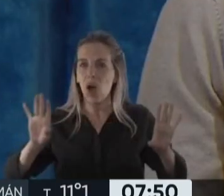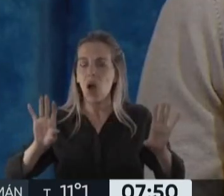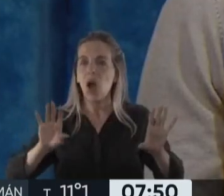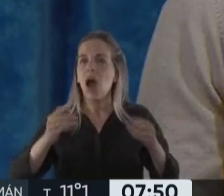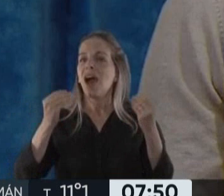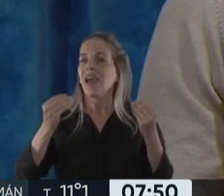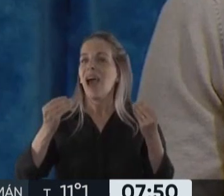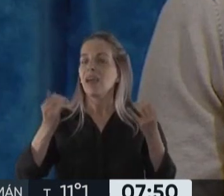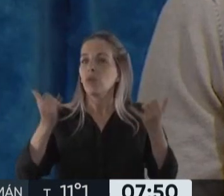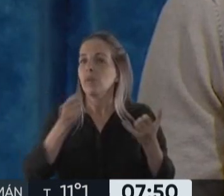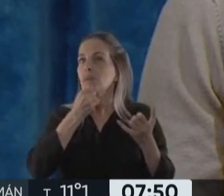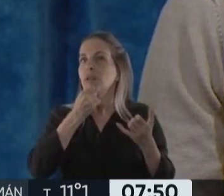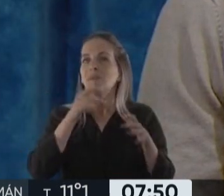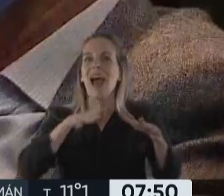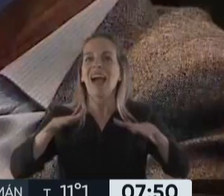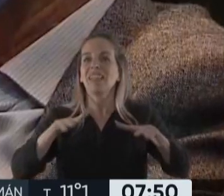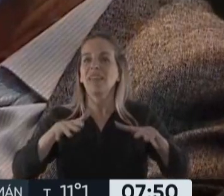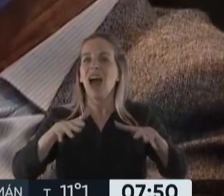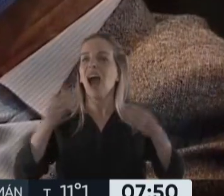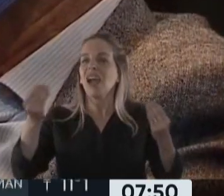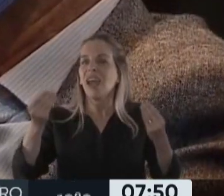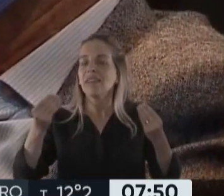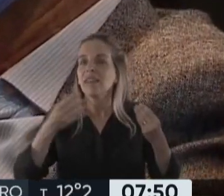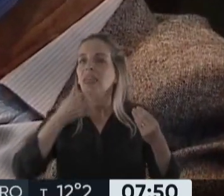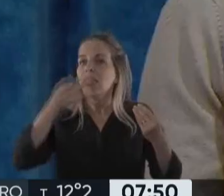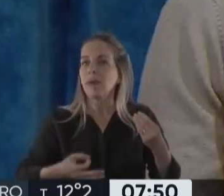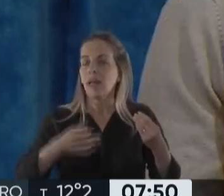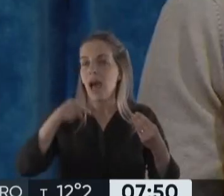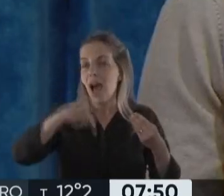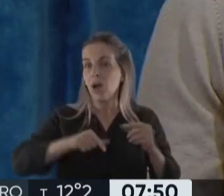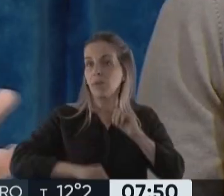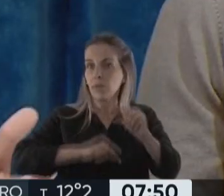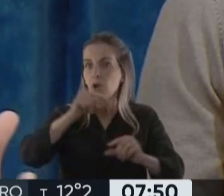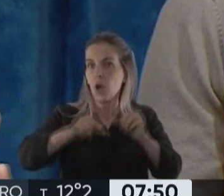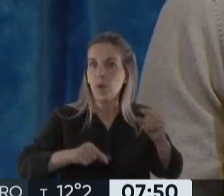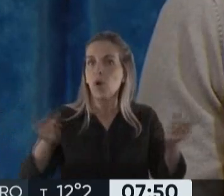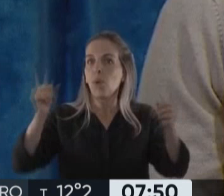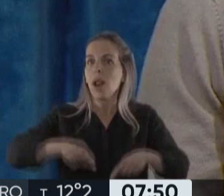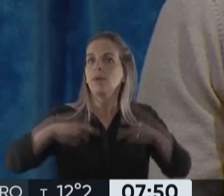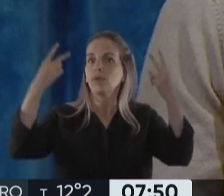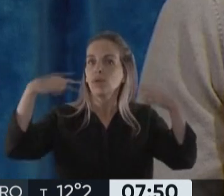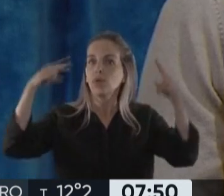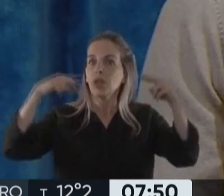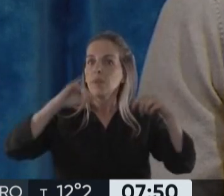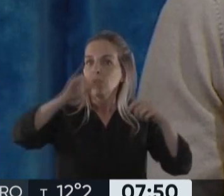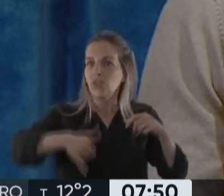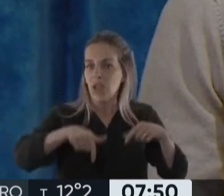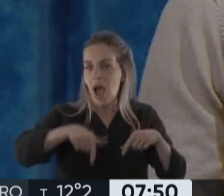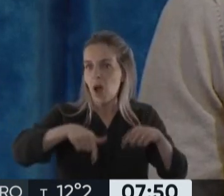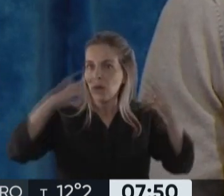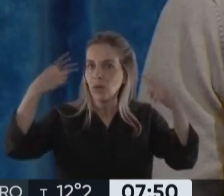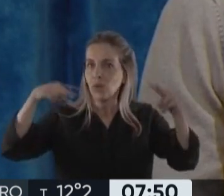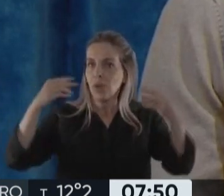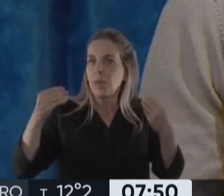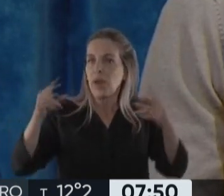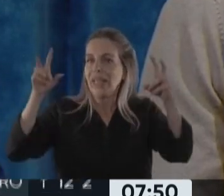aparecido en este tiempo es precisamente la actividad turística tiene una razón de ser porque el